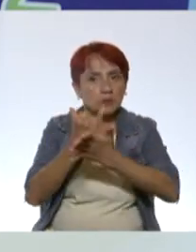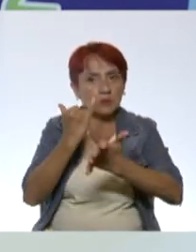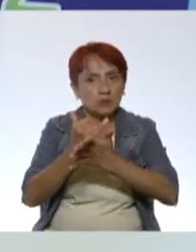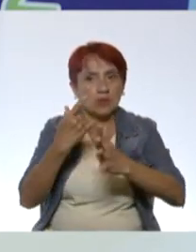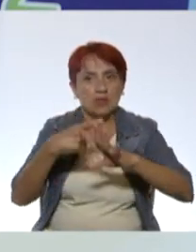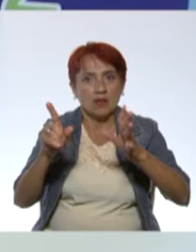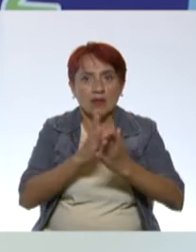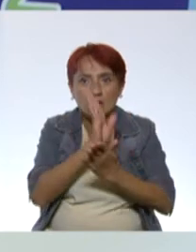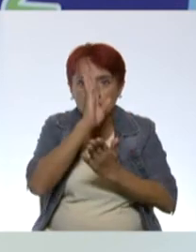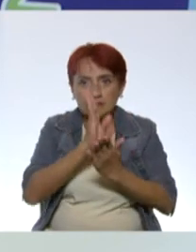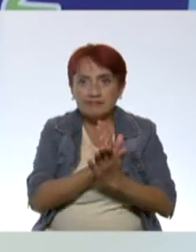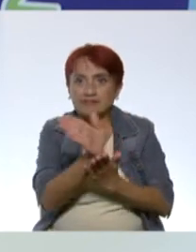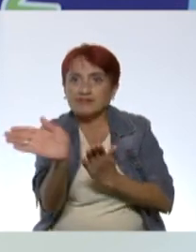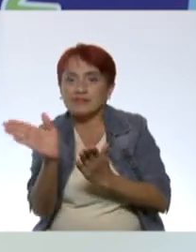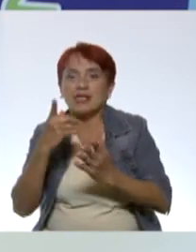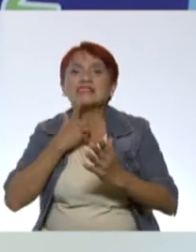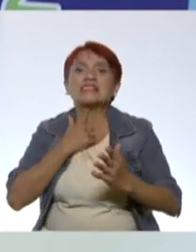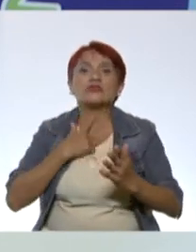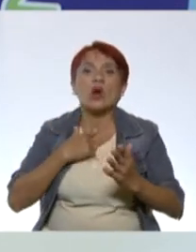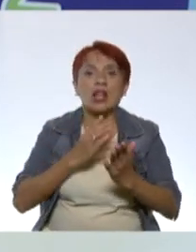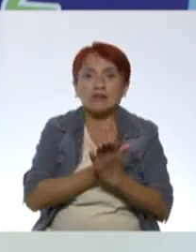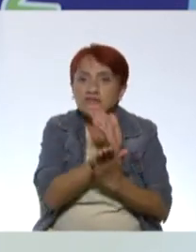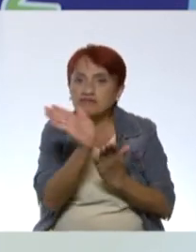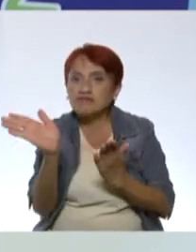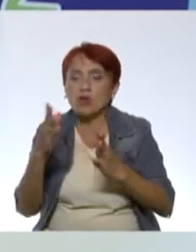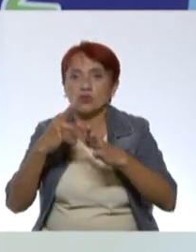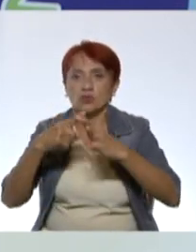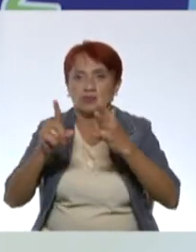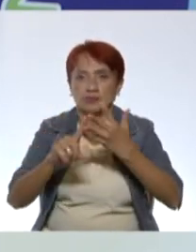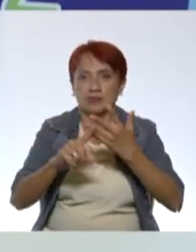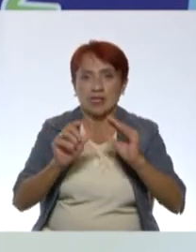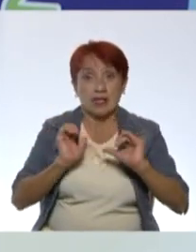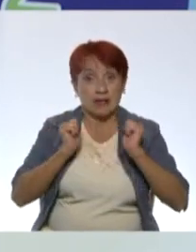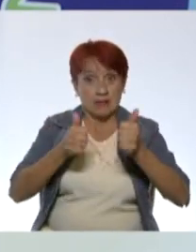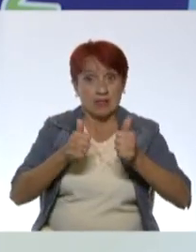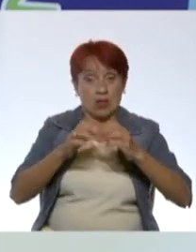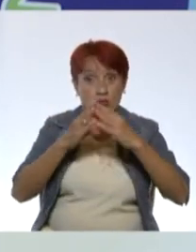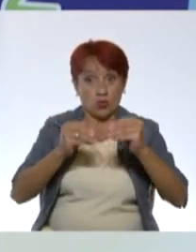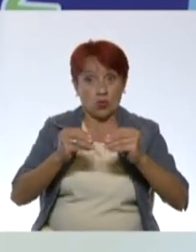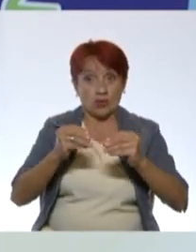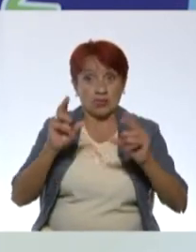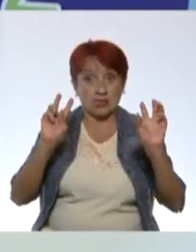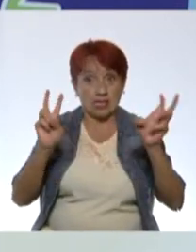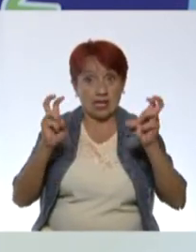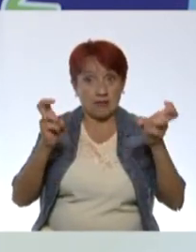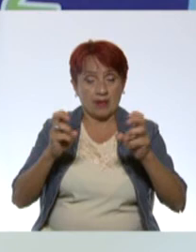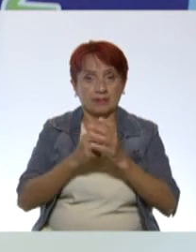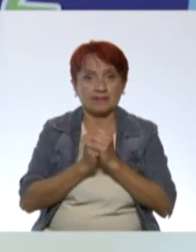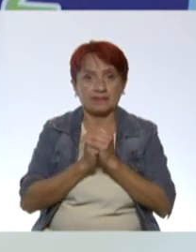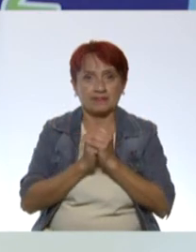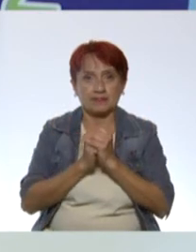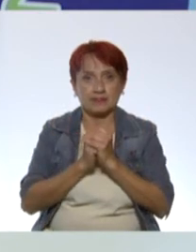podrían considerarse desviaciones sexuales. Es importante que hagamos especial énfasis en ese tema.